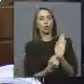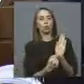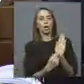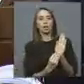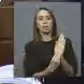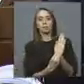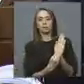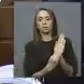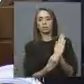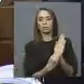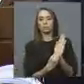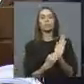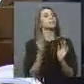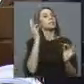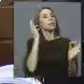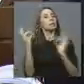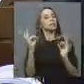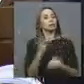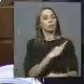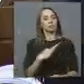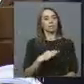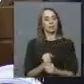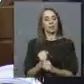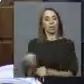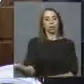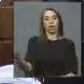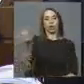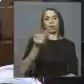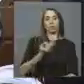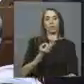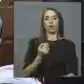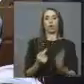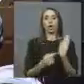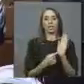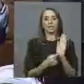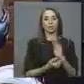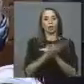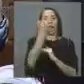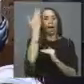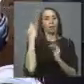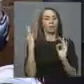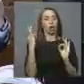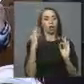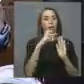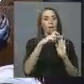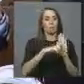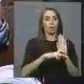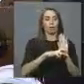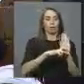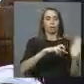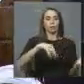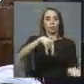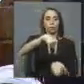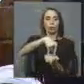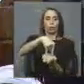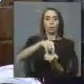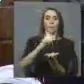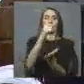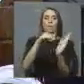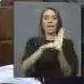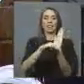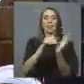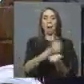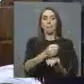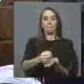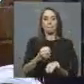esto la señora ministra del trabajo nos ha dicho es que esto que originalmente en el proyecto que inició su trámite el año